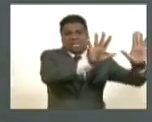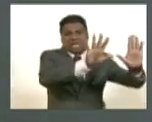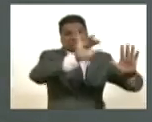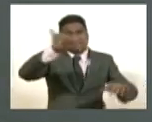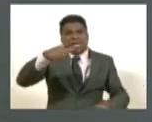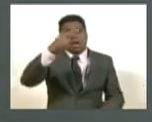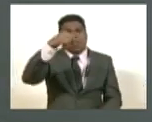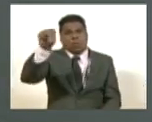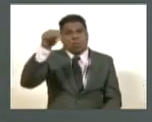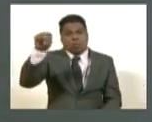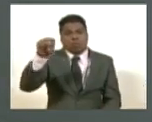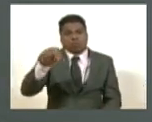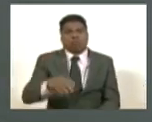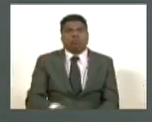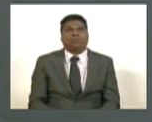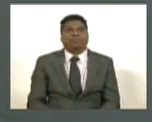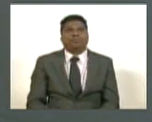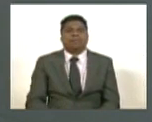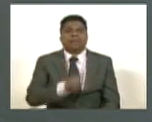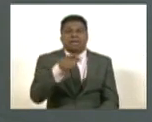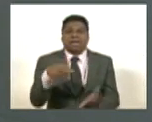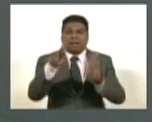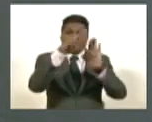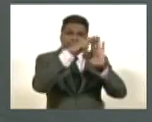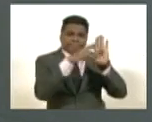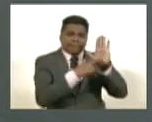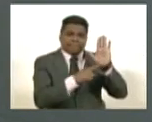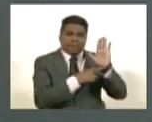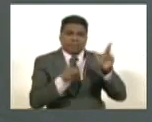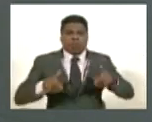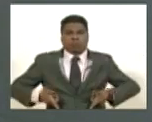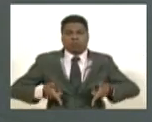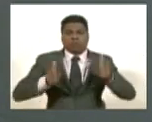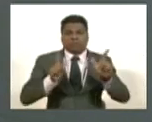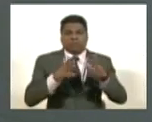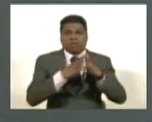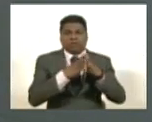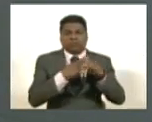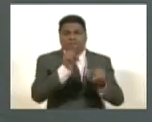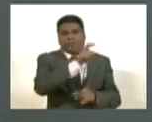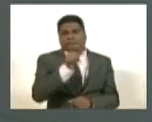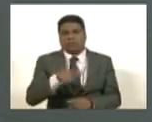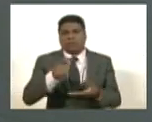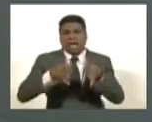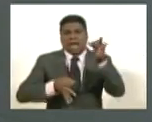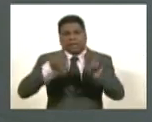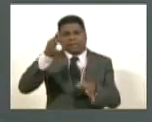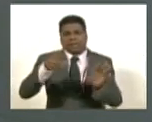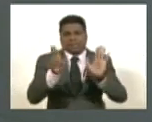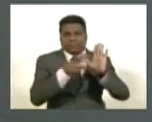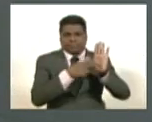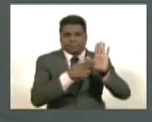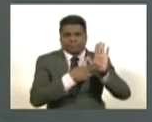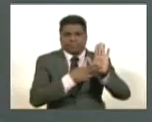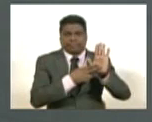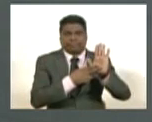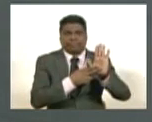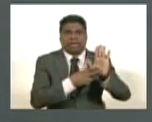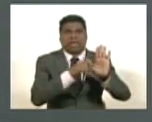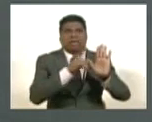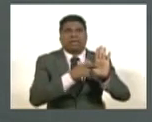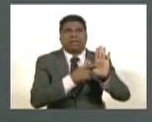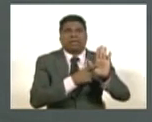Por otra parte, también entre los recaudos, lo que tiene que ver con la autorización de los representantes legales para los grupos de electores y la constancia